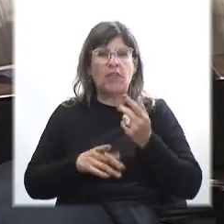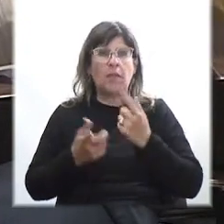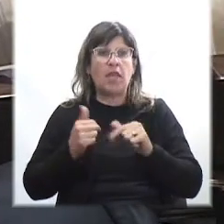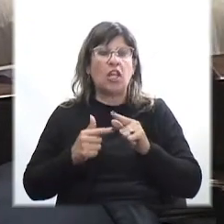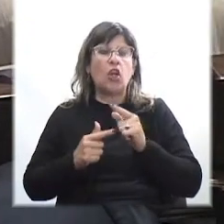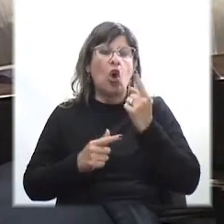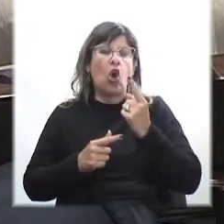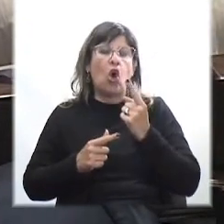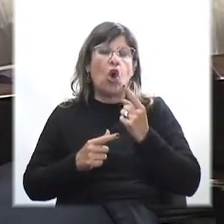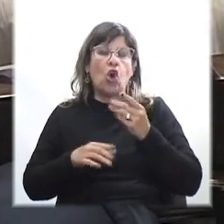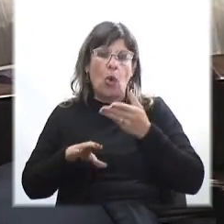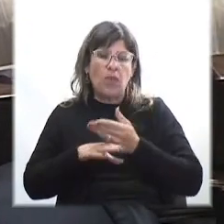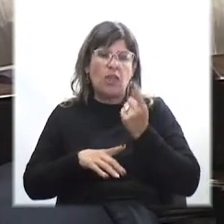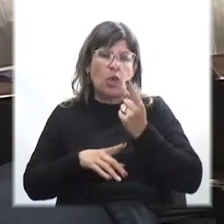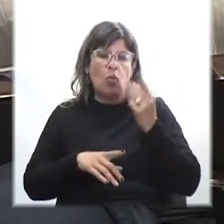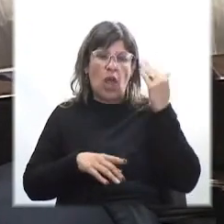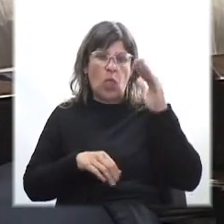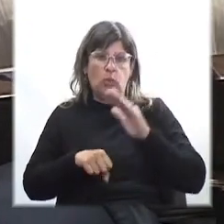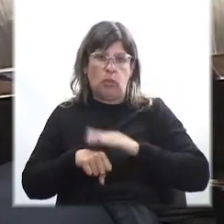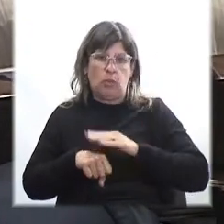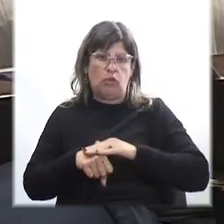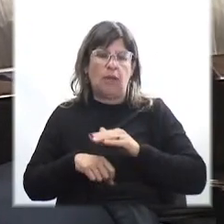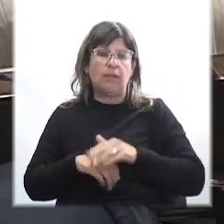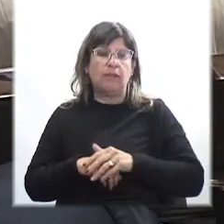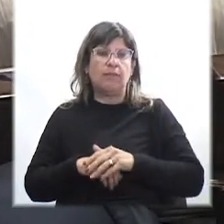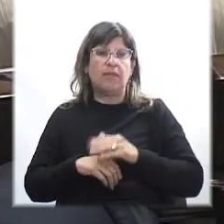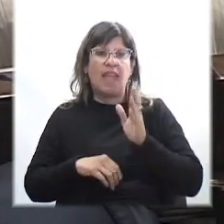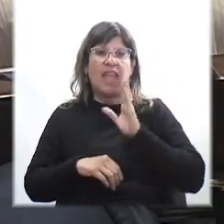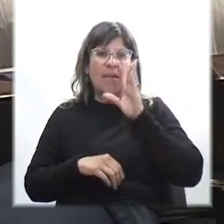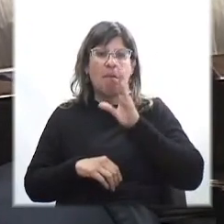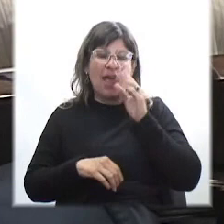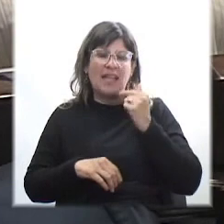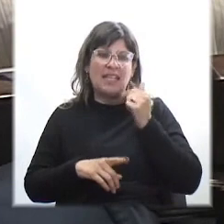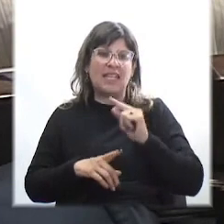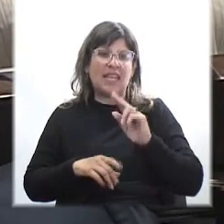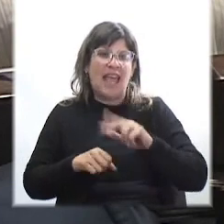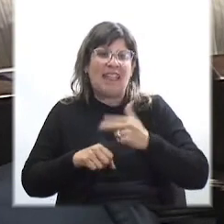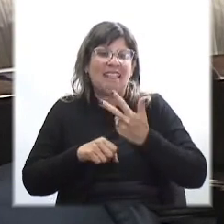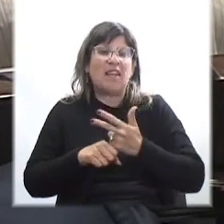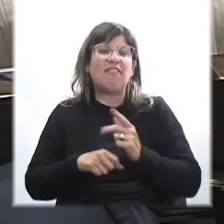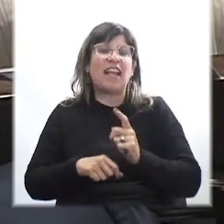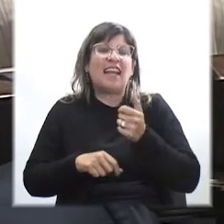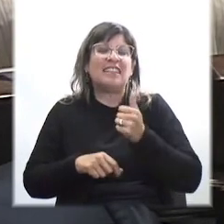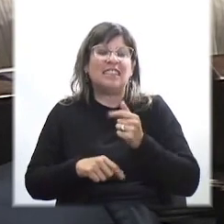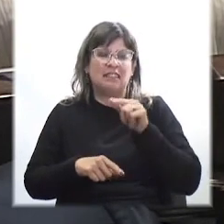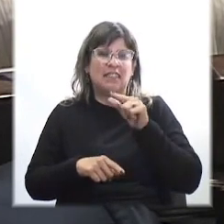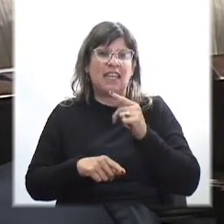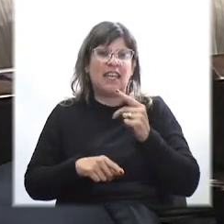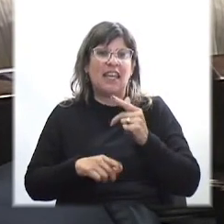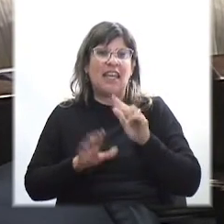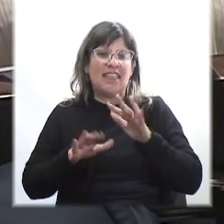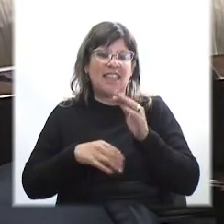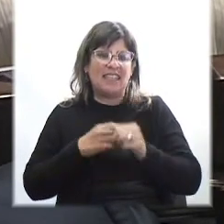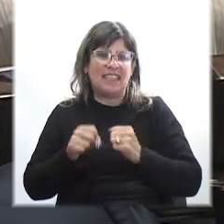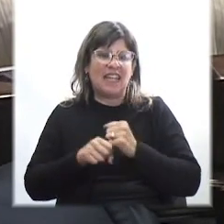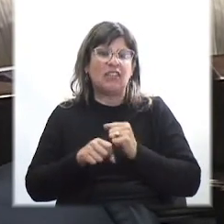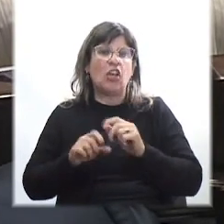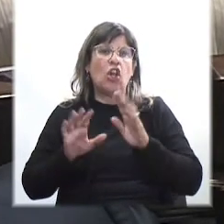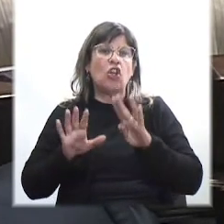que lo pida un adulto responsable. En Bélgica casi se ha triplicado en 10 años, de